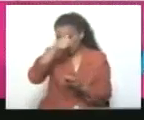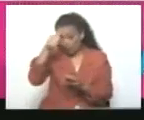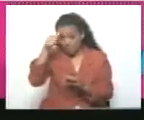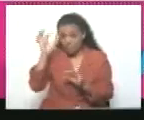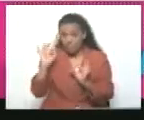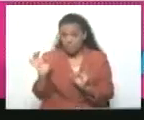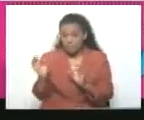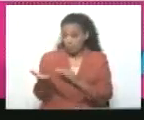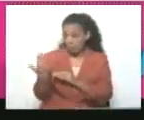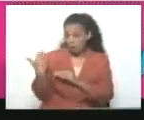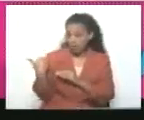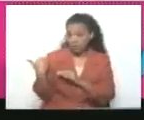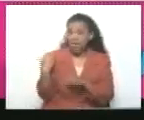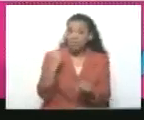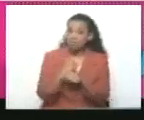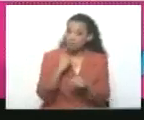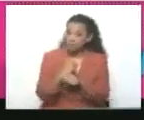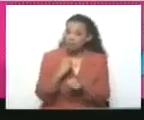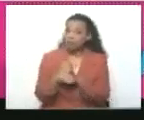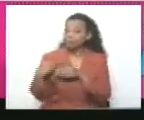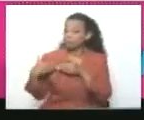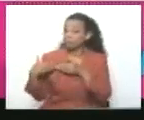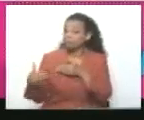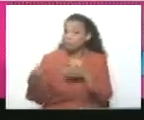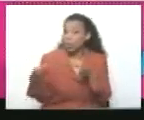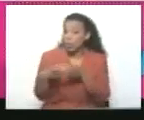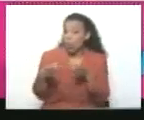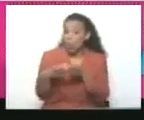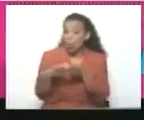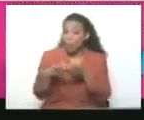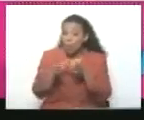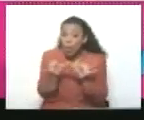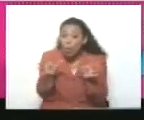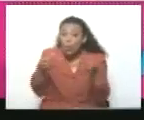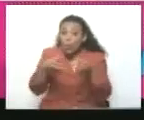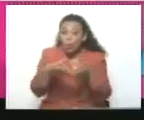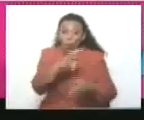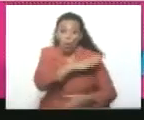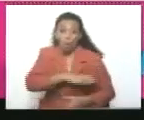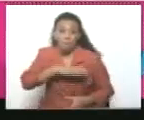domingo de trabajo fue. Tuvimos reunidos,